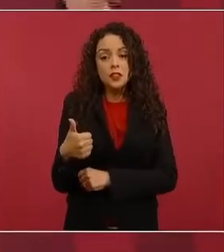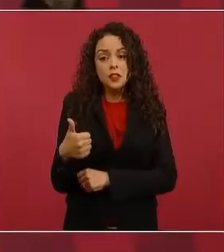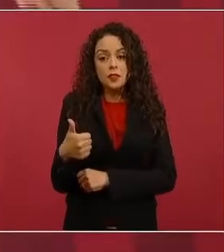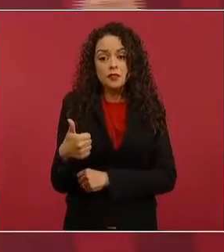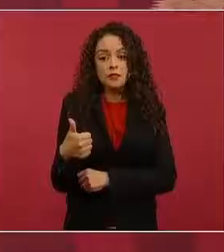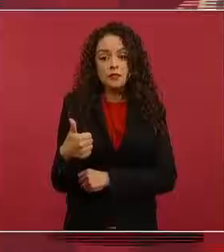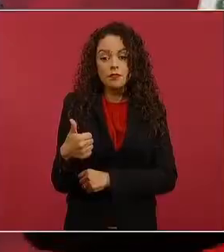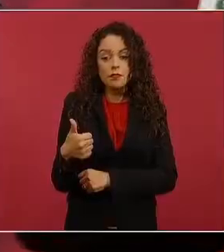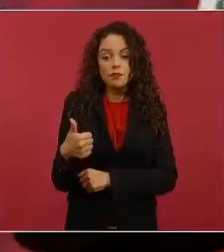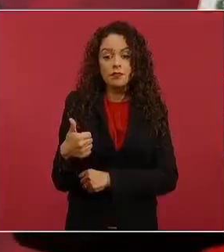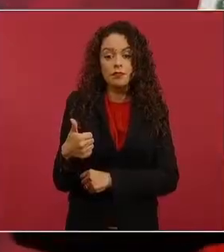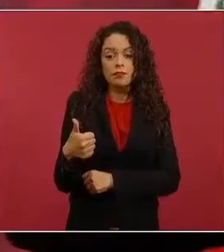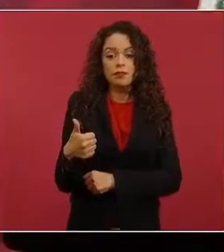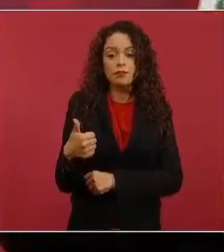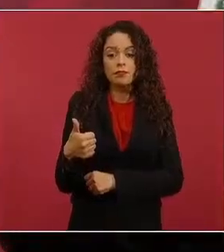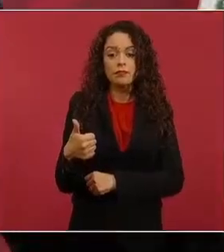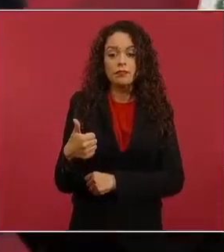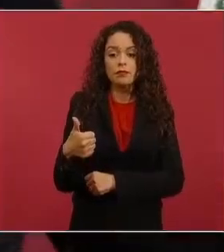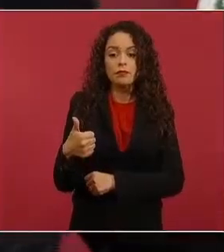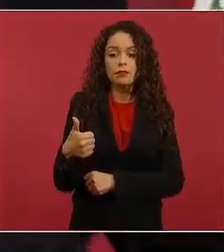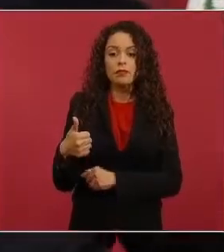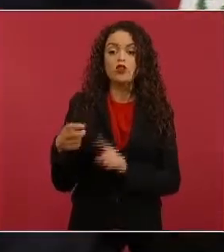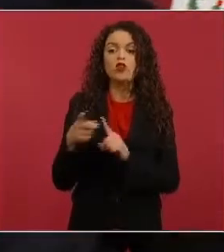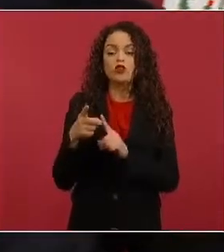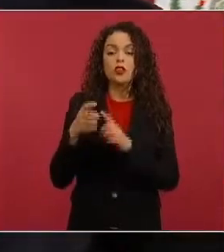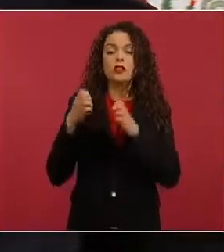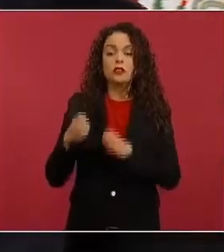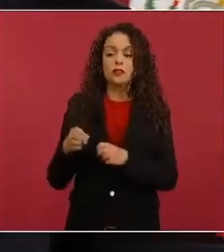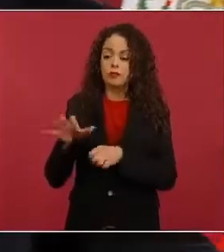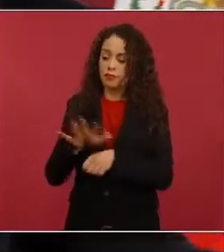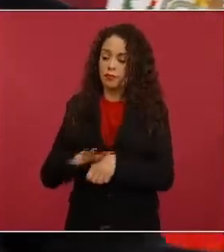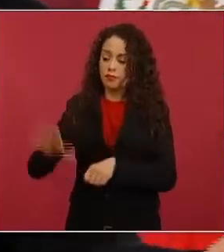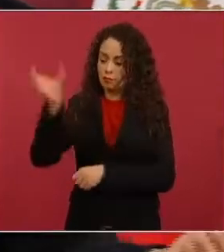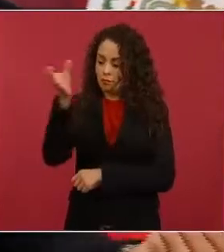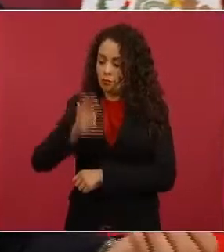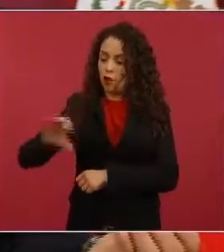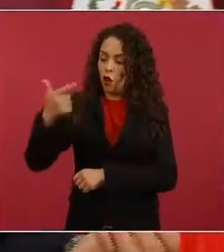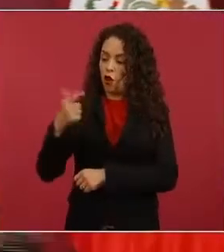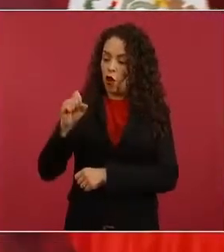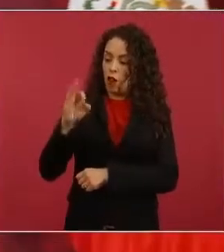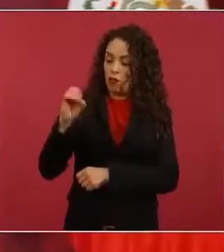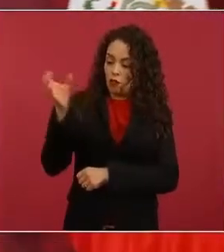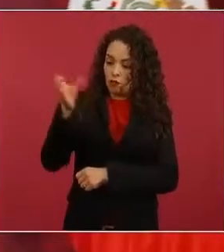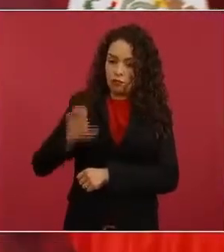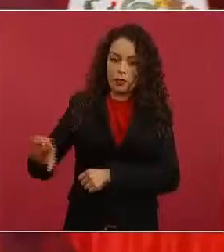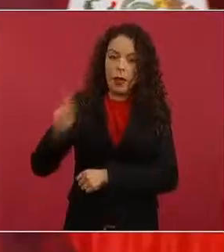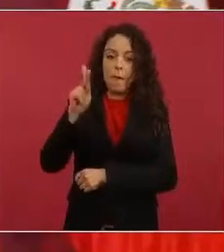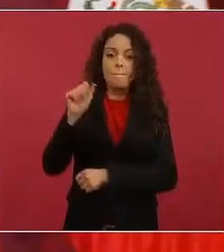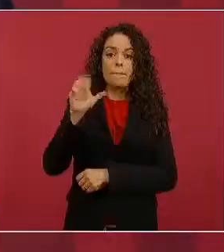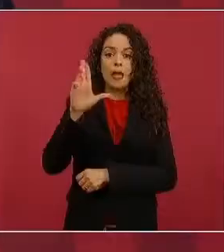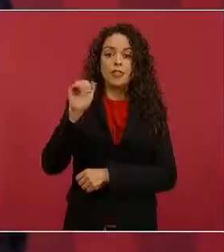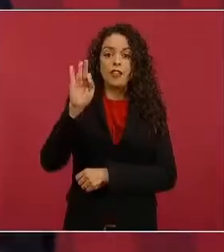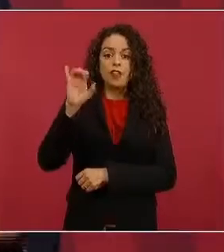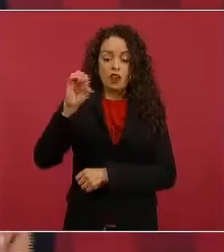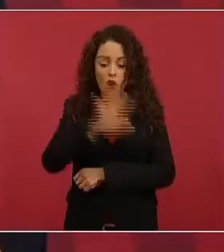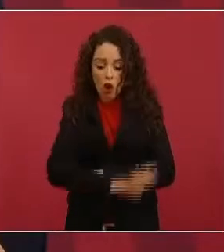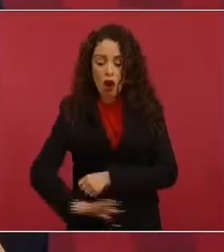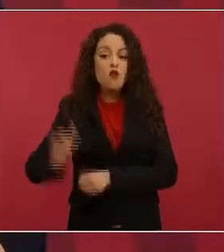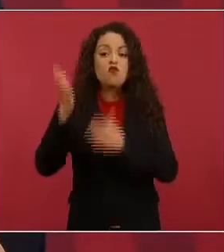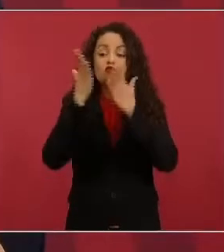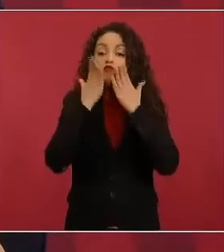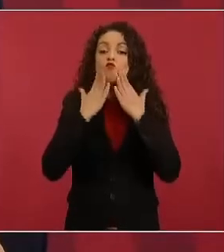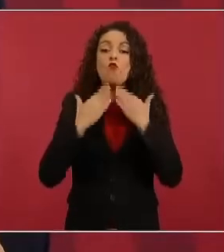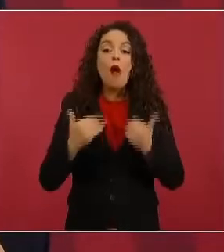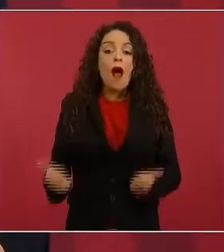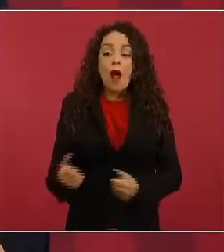y estas están en el Atlántico, en el Golfo. En el Pacífico no hay ni